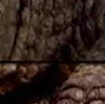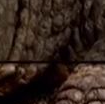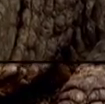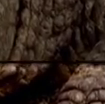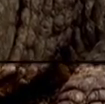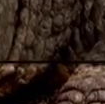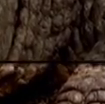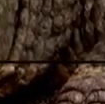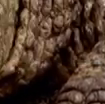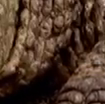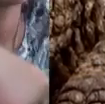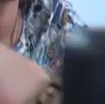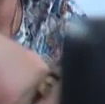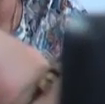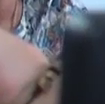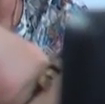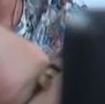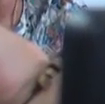Una Mirada.